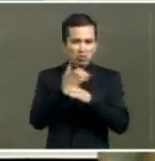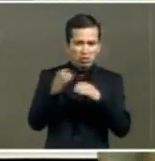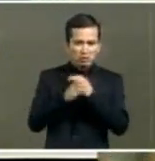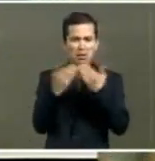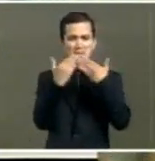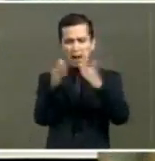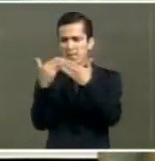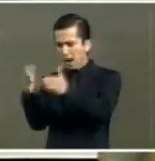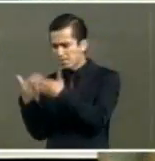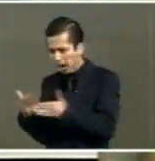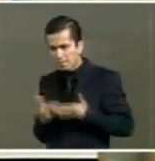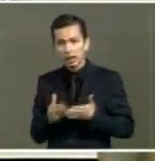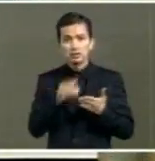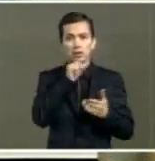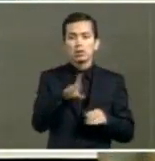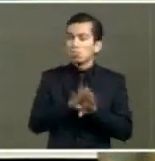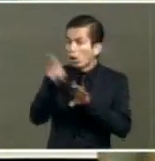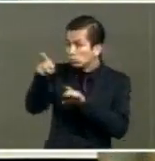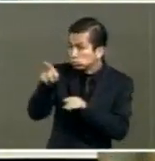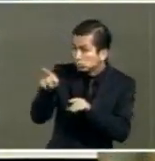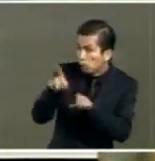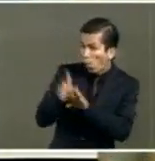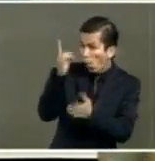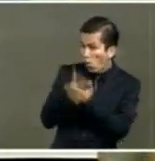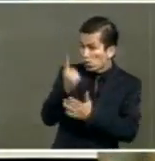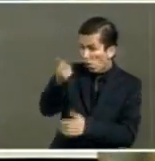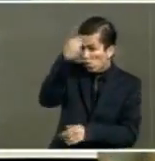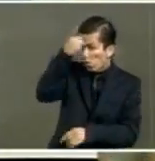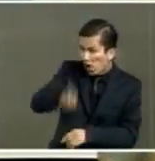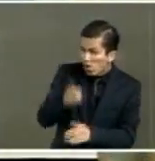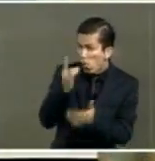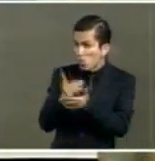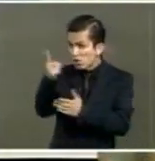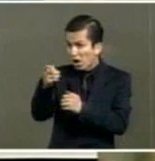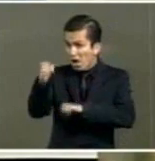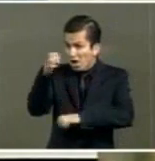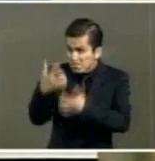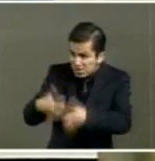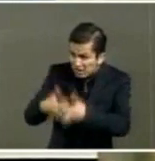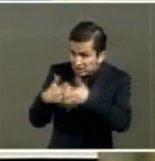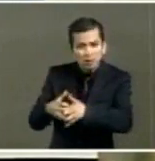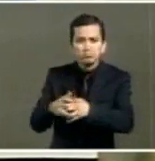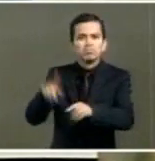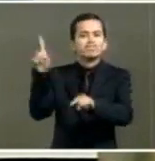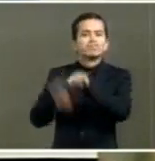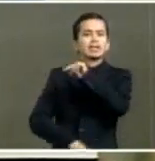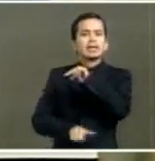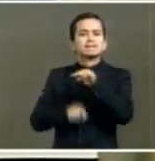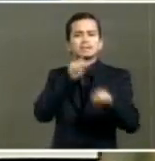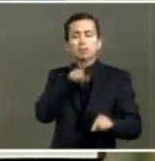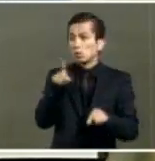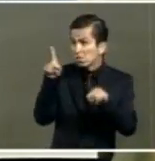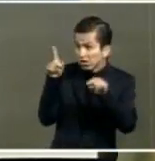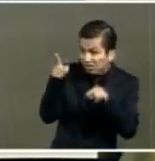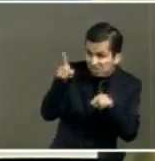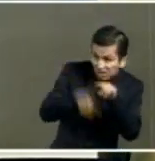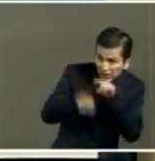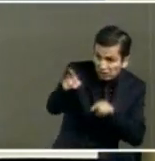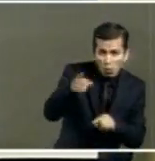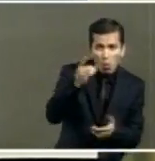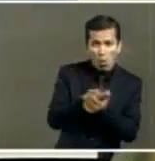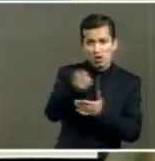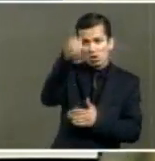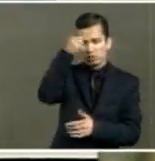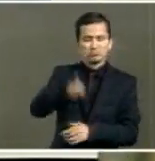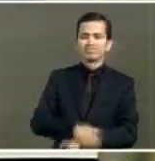del acotamiento de prácticas monopólicas públicas y privadas, a través de la reducción de privilegios. La suma